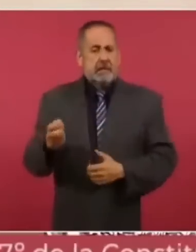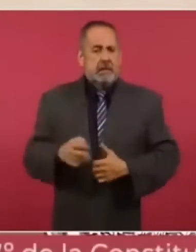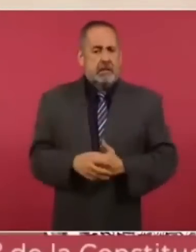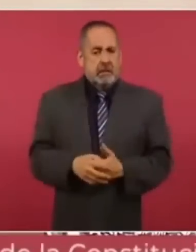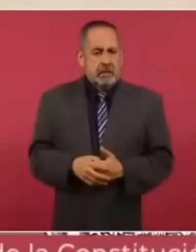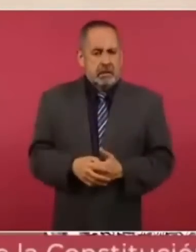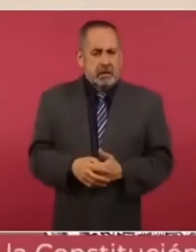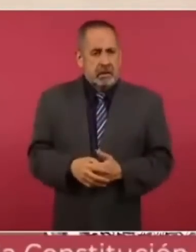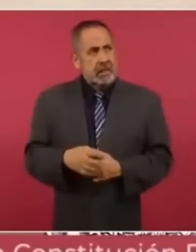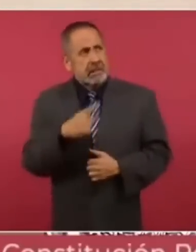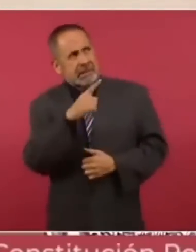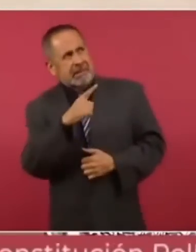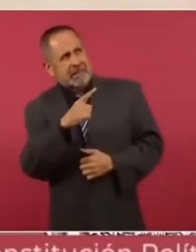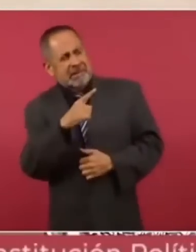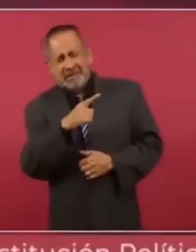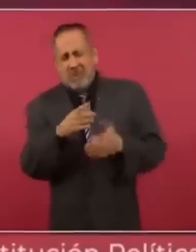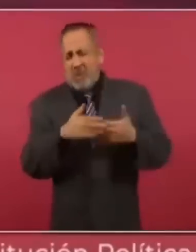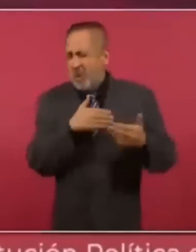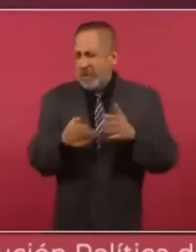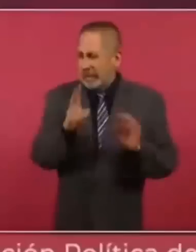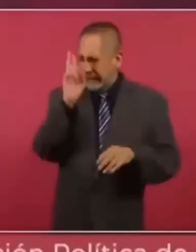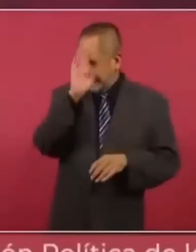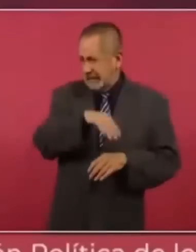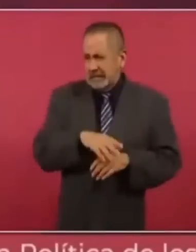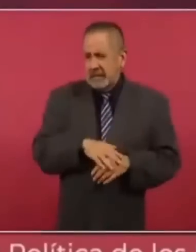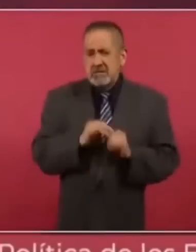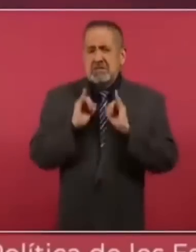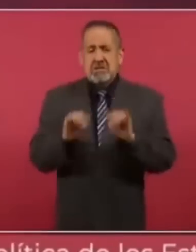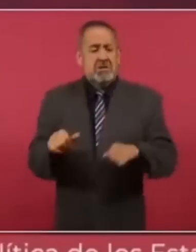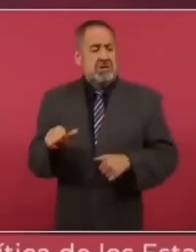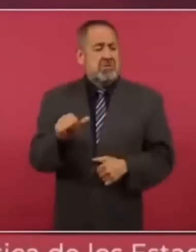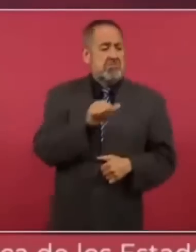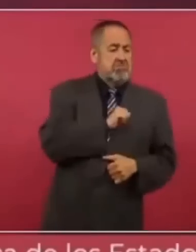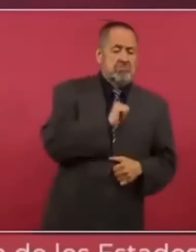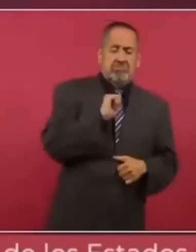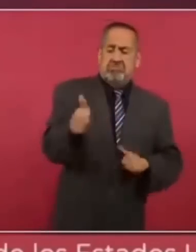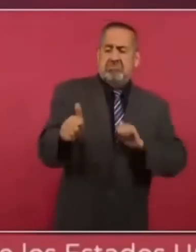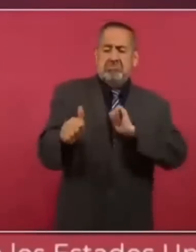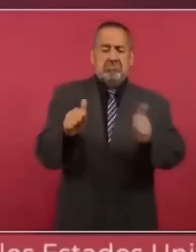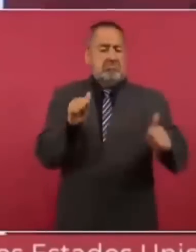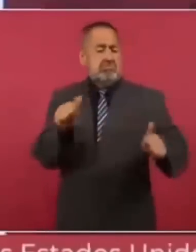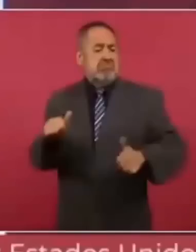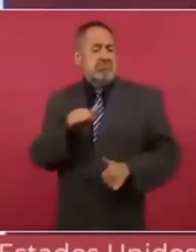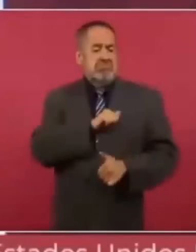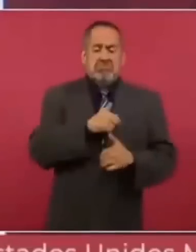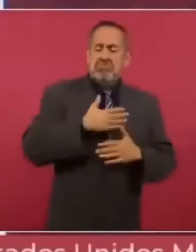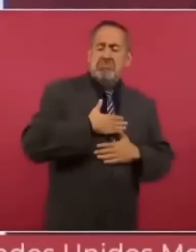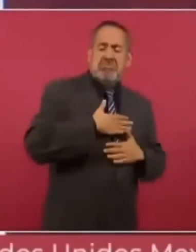Esa modernidad malentendida, individualista, egoísta, no.